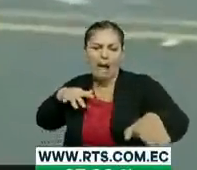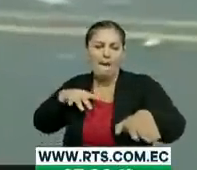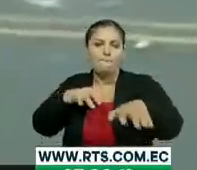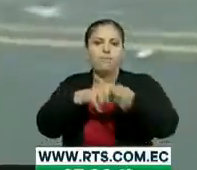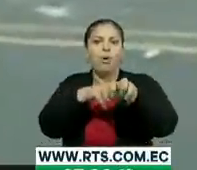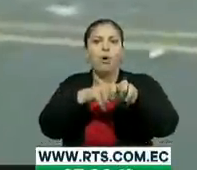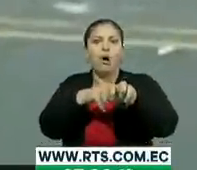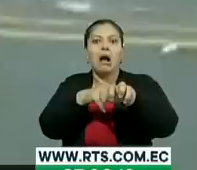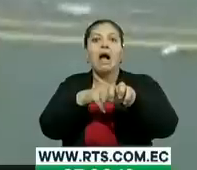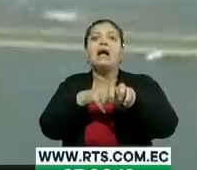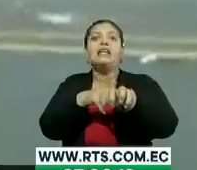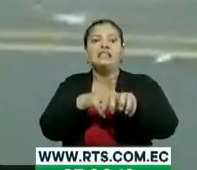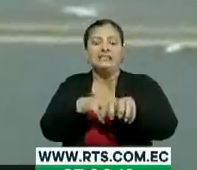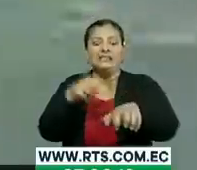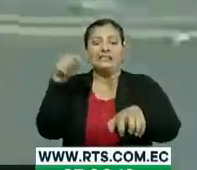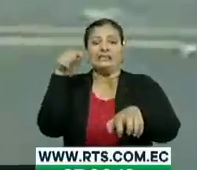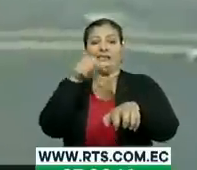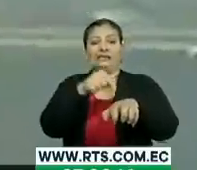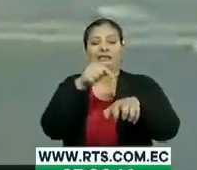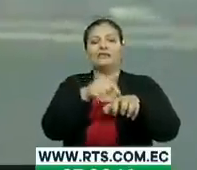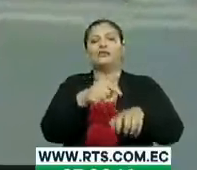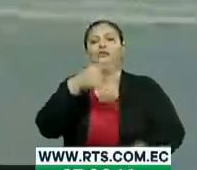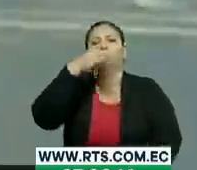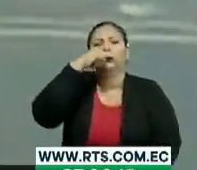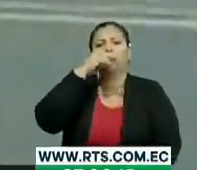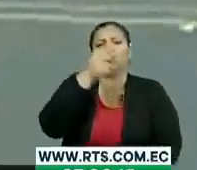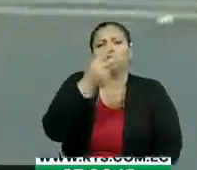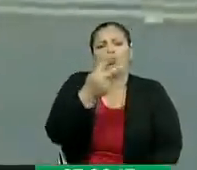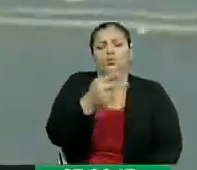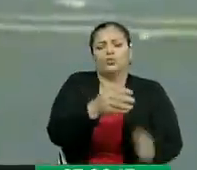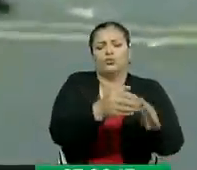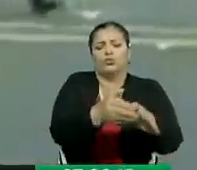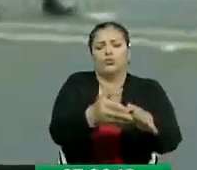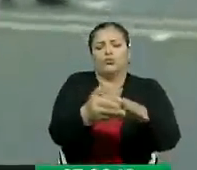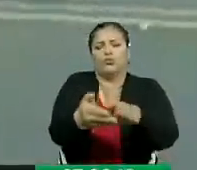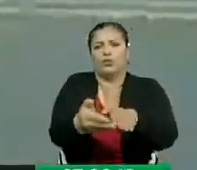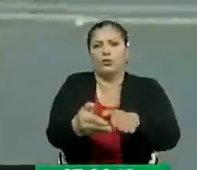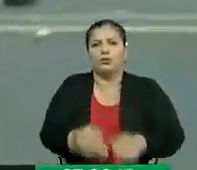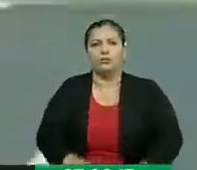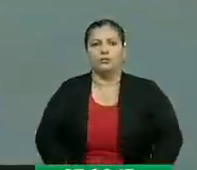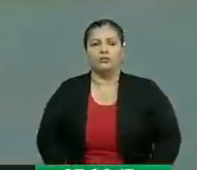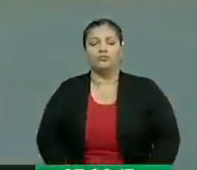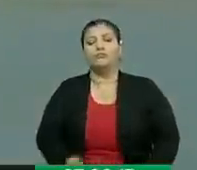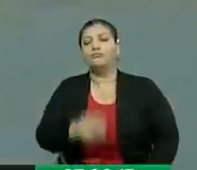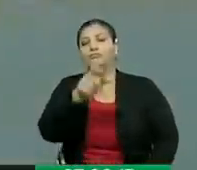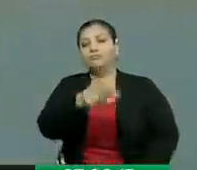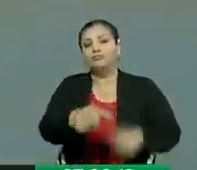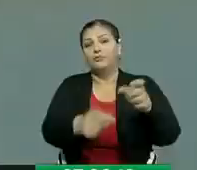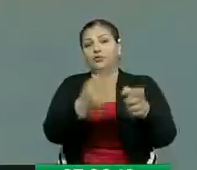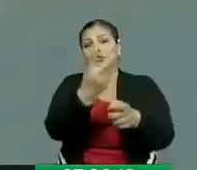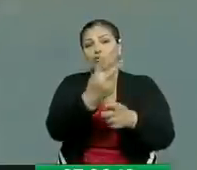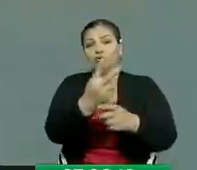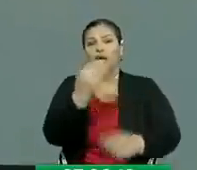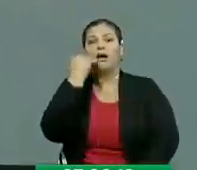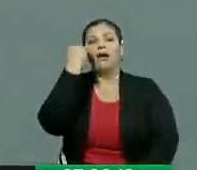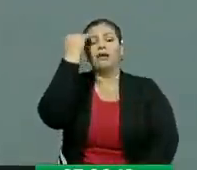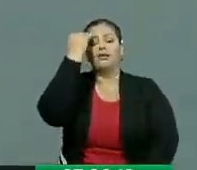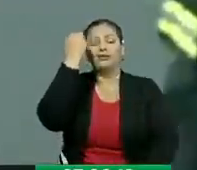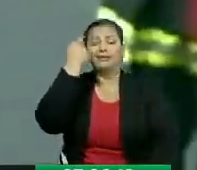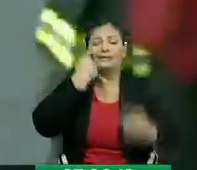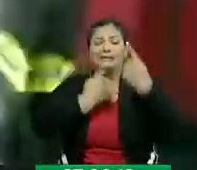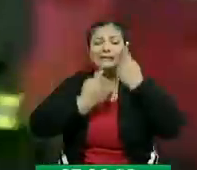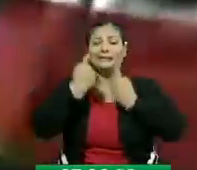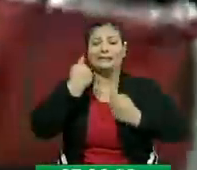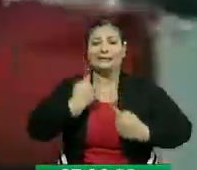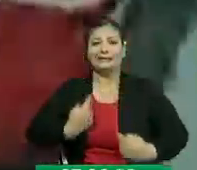Además de esto, del accidente del bus luego del volcamiento, al estrellarse también o chocar con algunas de las viviendas de